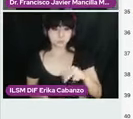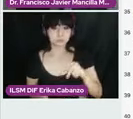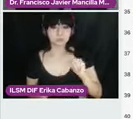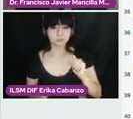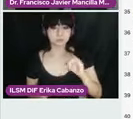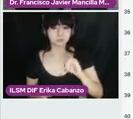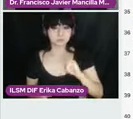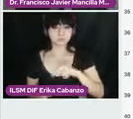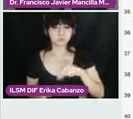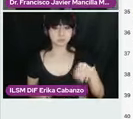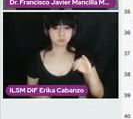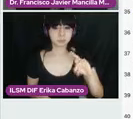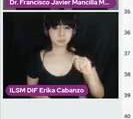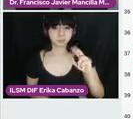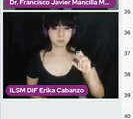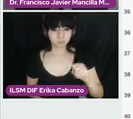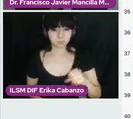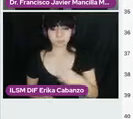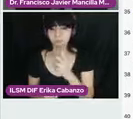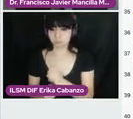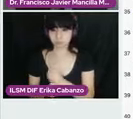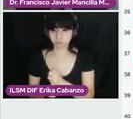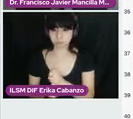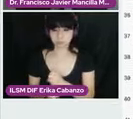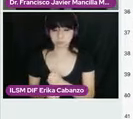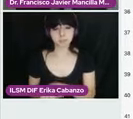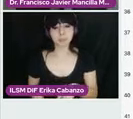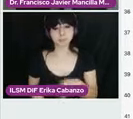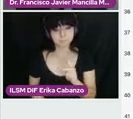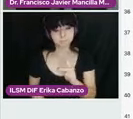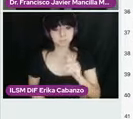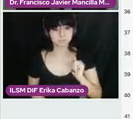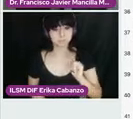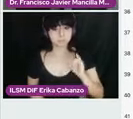de instabilidad, no en el esencial.